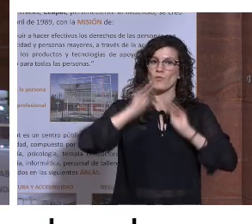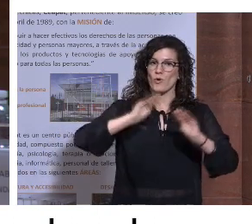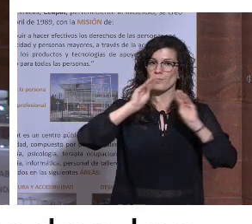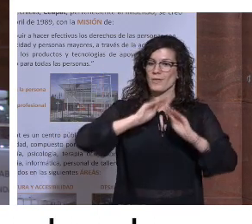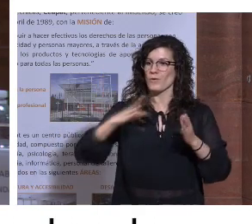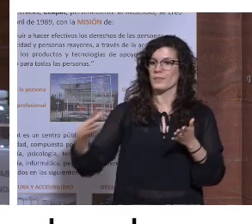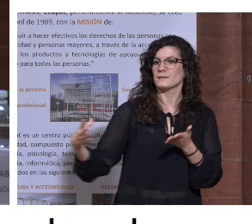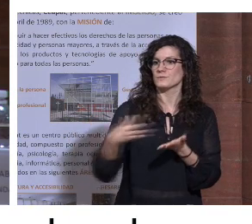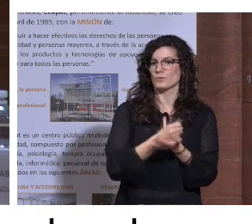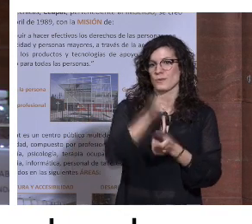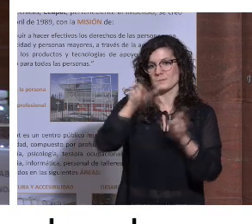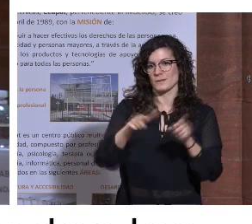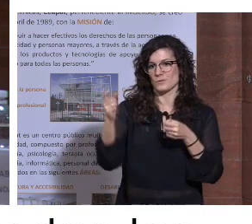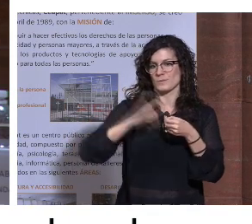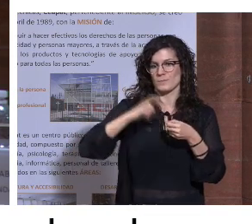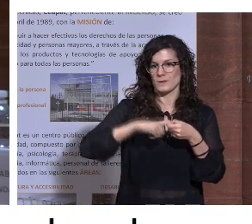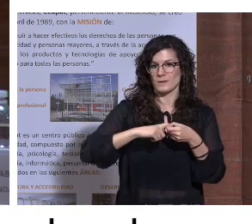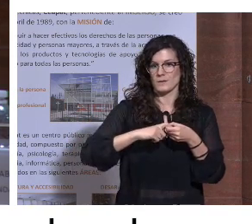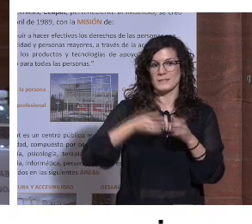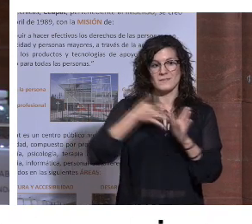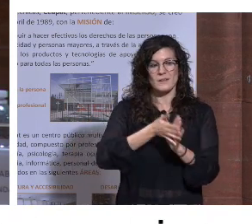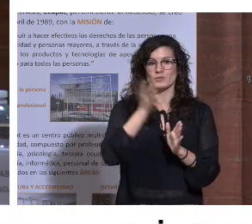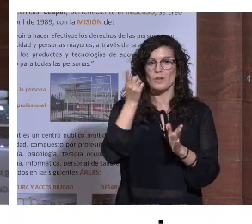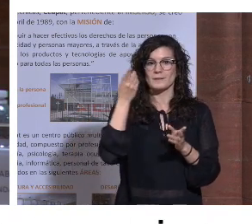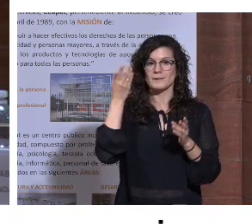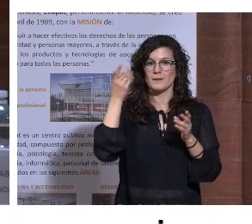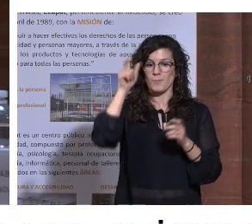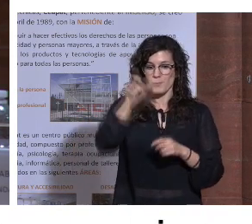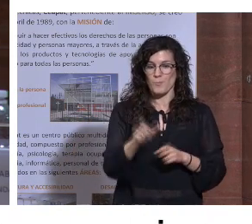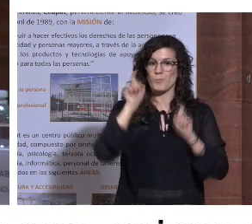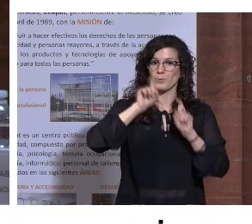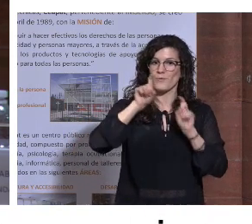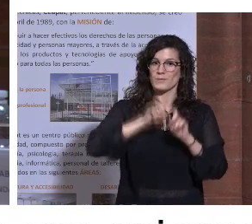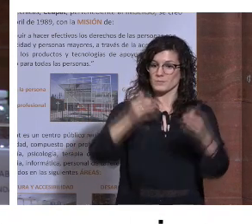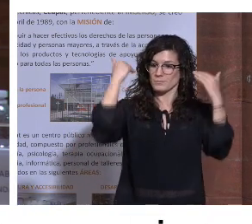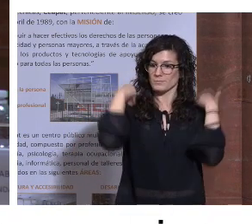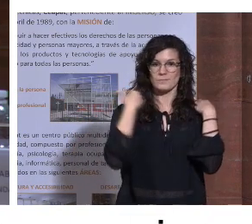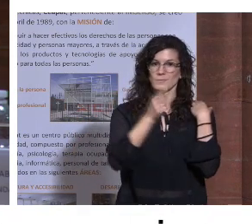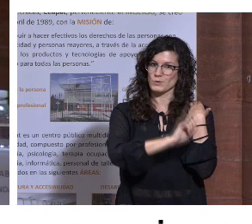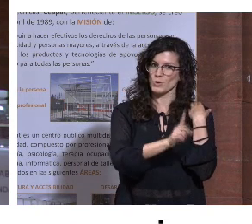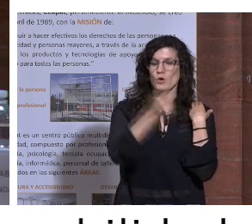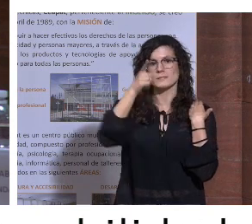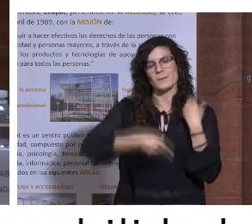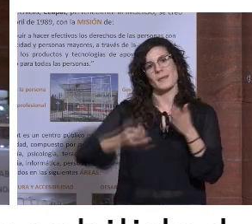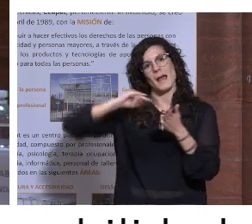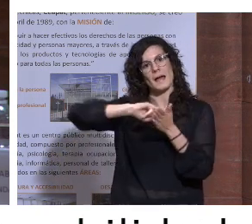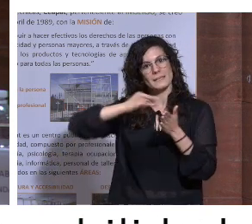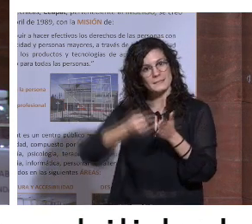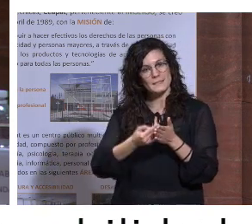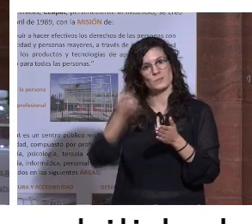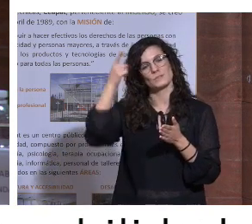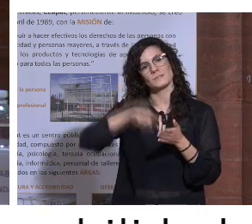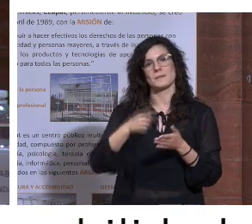ahora mismo Sabina, es que no solo es responsabilidad de los educadores, es que son los arquitectos y es que son los supervisores y son